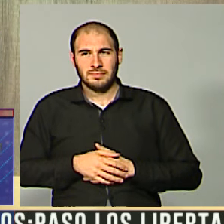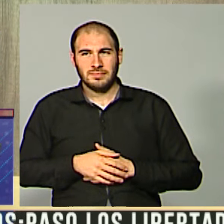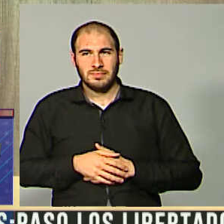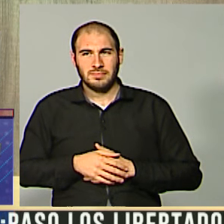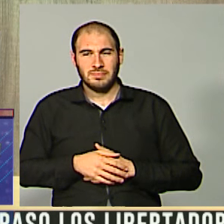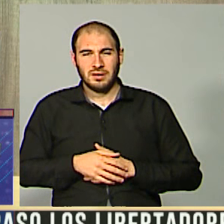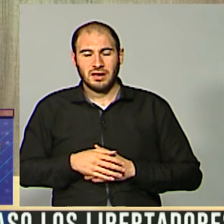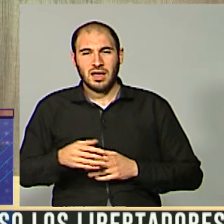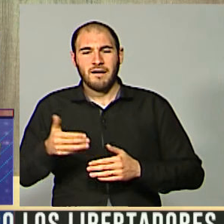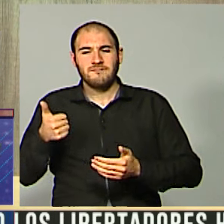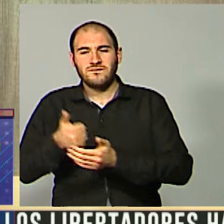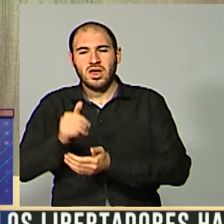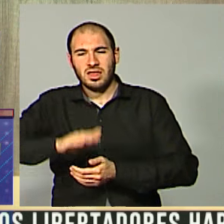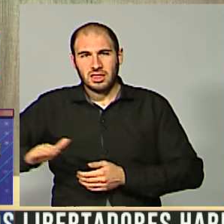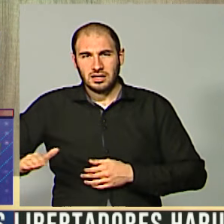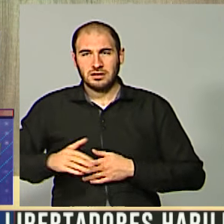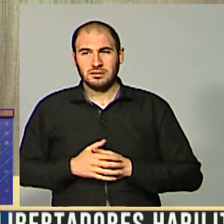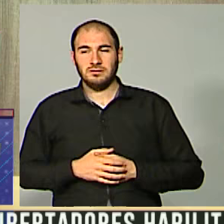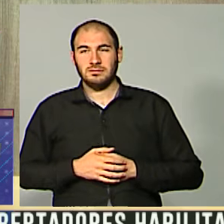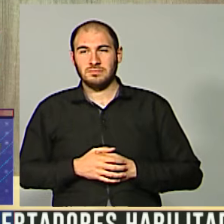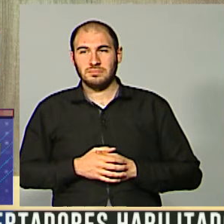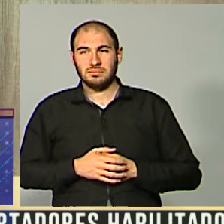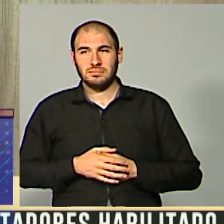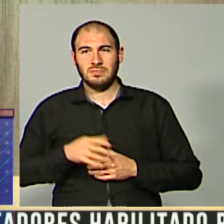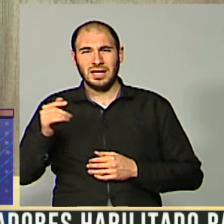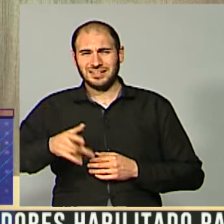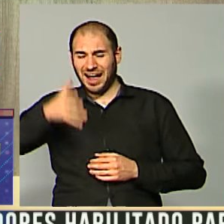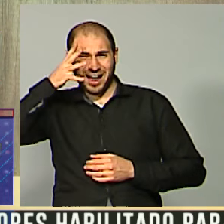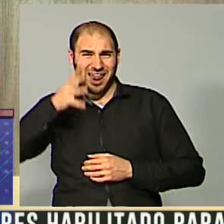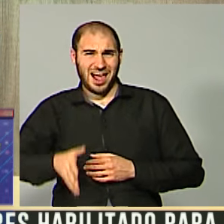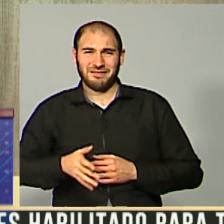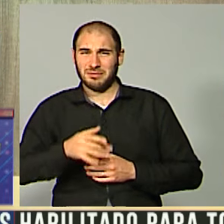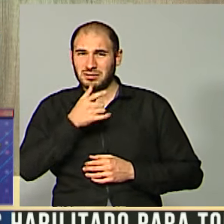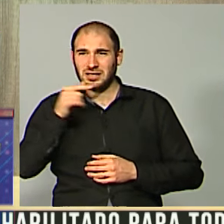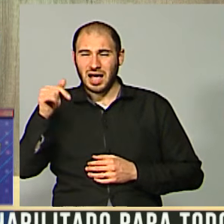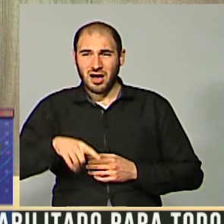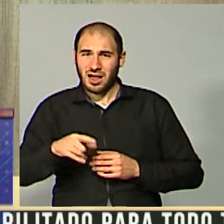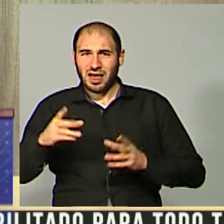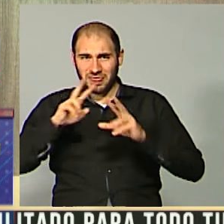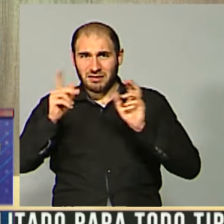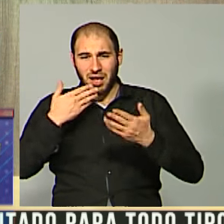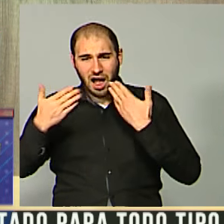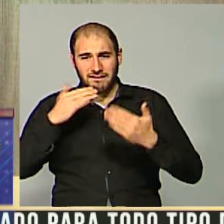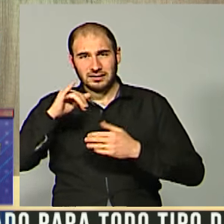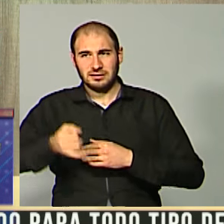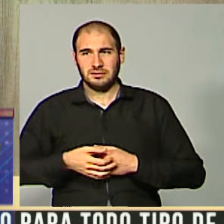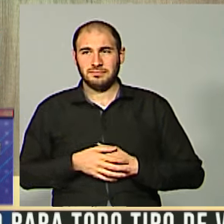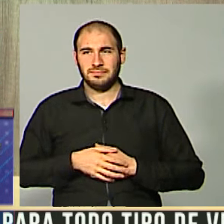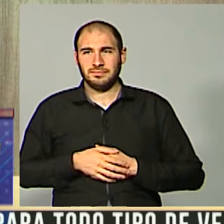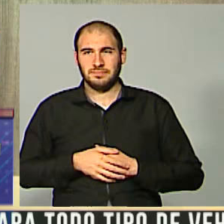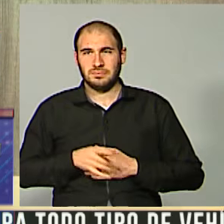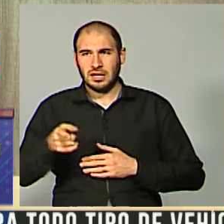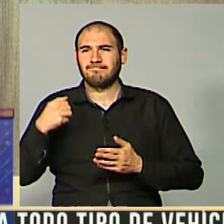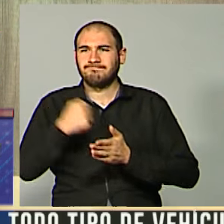la pedofilia, digamos, el abuso de menores, es tremendo, digo. Yo creo que hoy en día están en agenda esos temas y hay